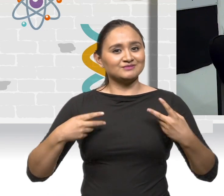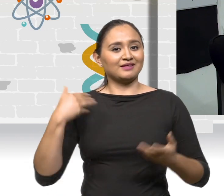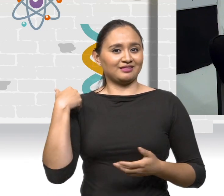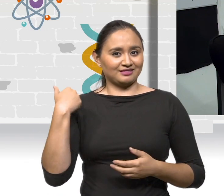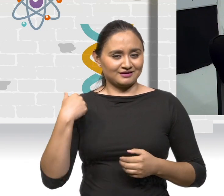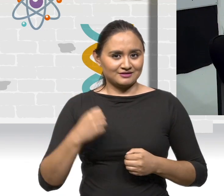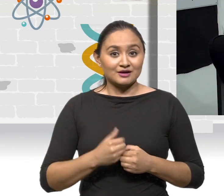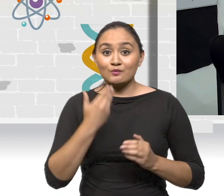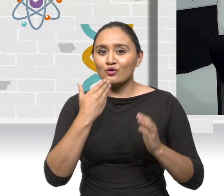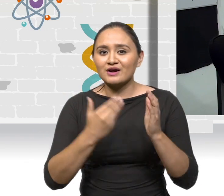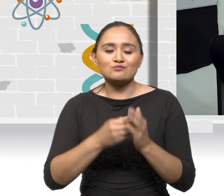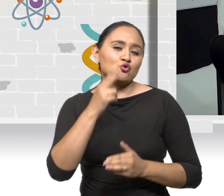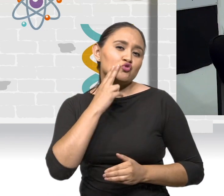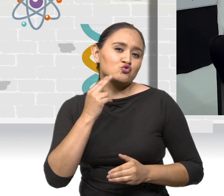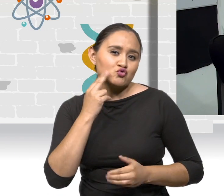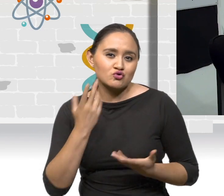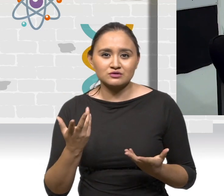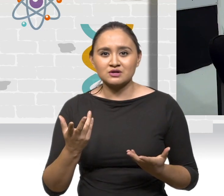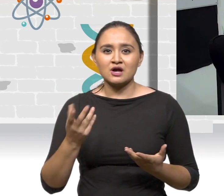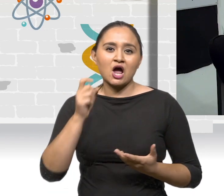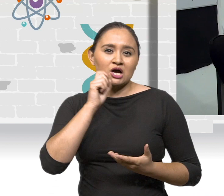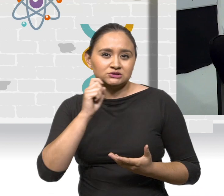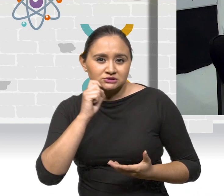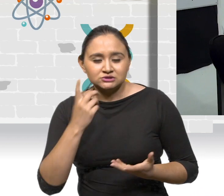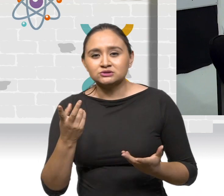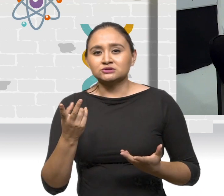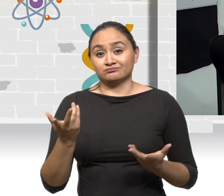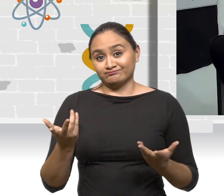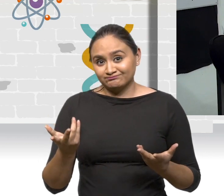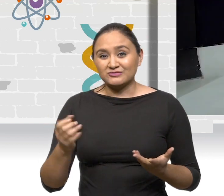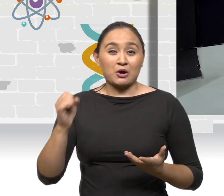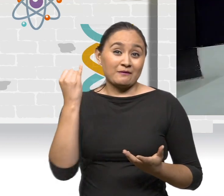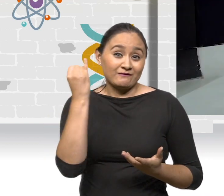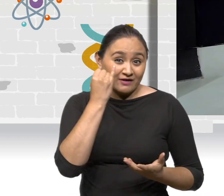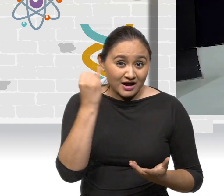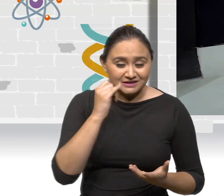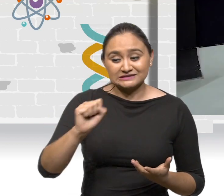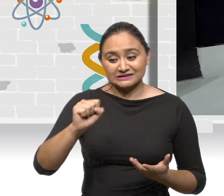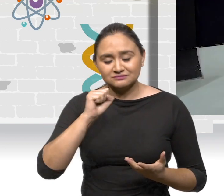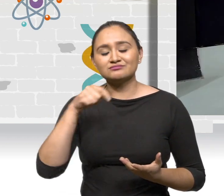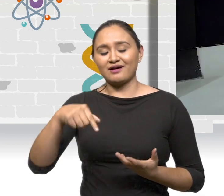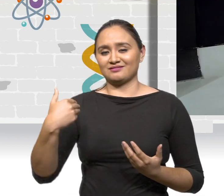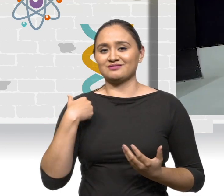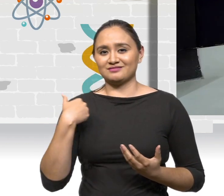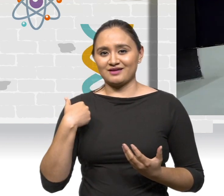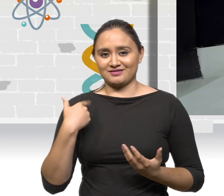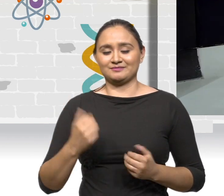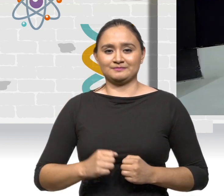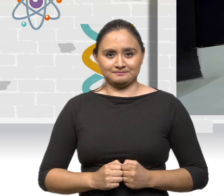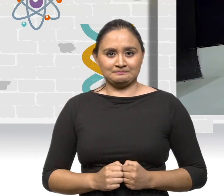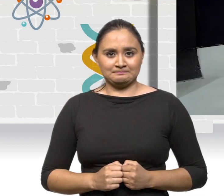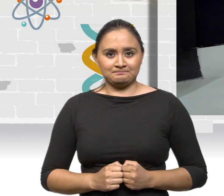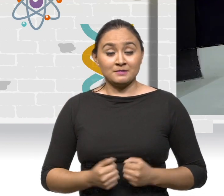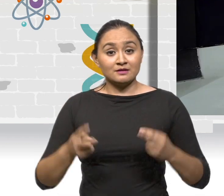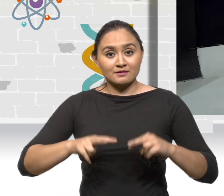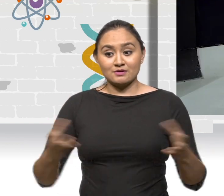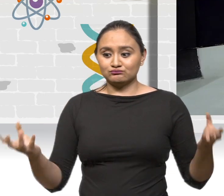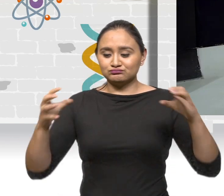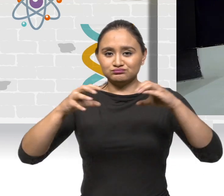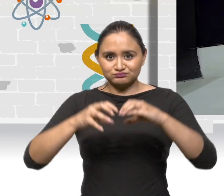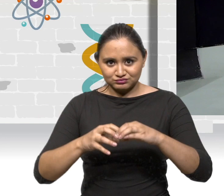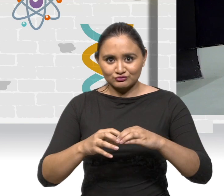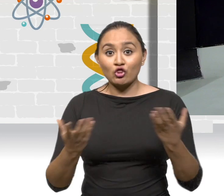ejemplo, los hidratos de carbono o azúcares están presentes en los vegetales. Esta rama de la ciencia, además de estudiar a los